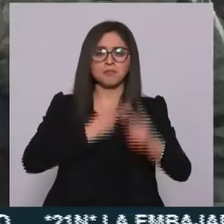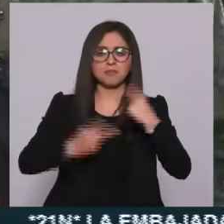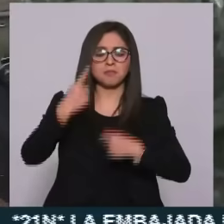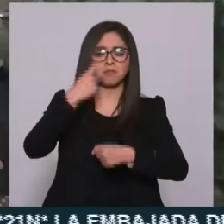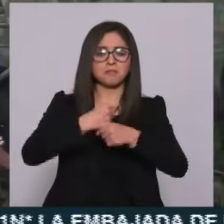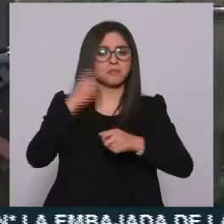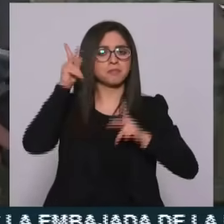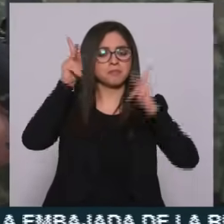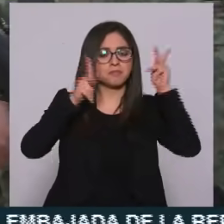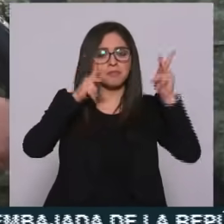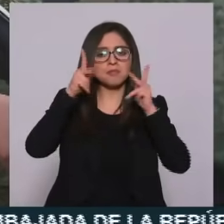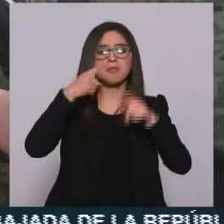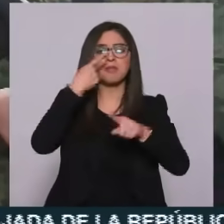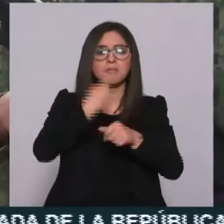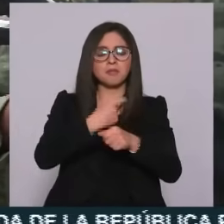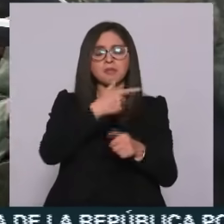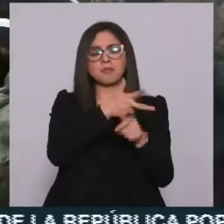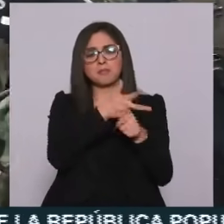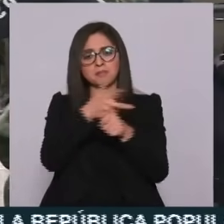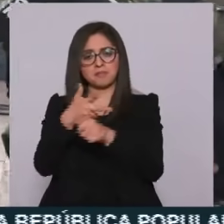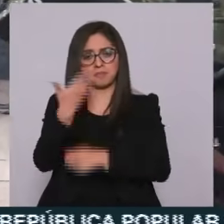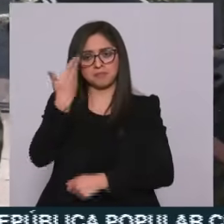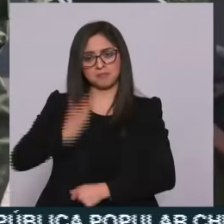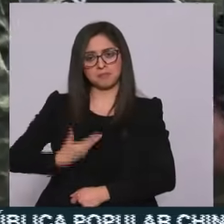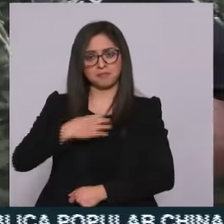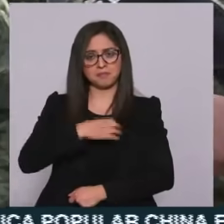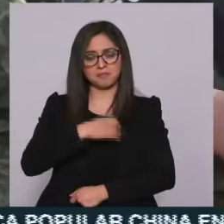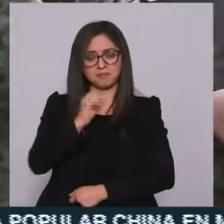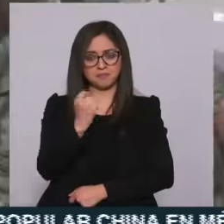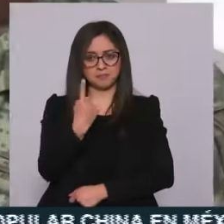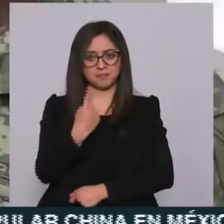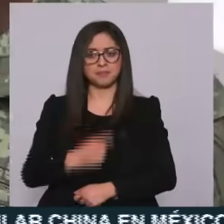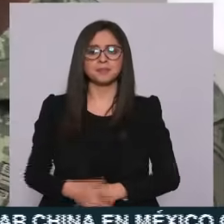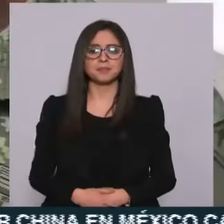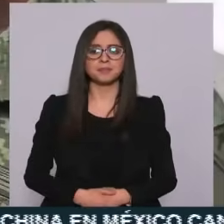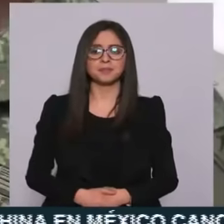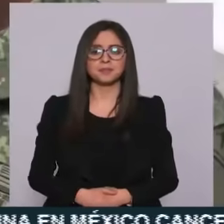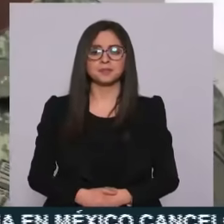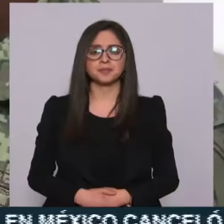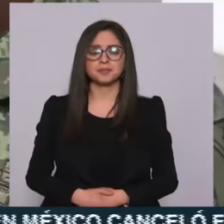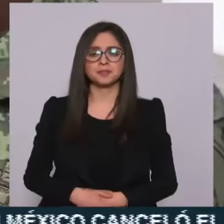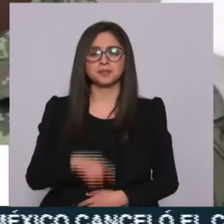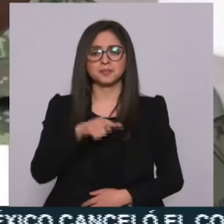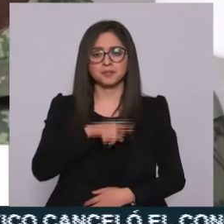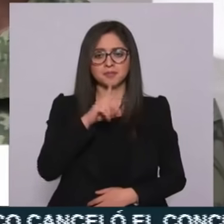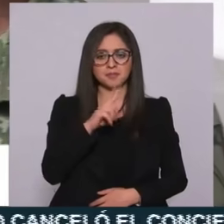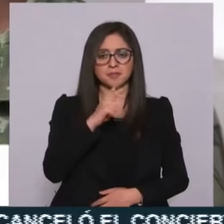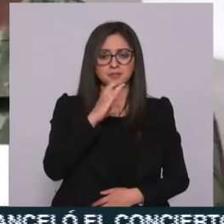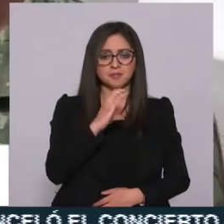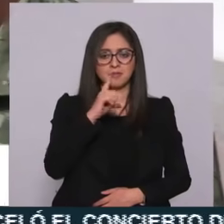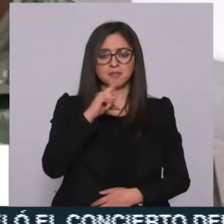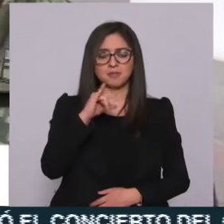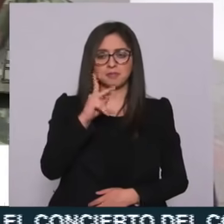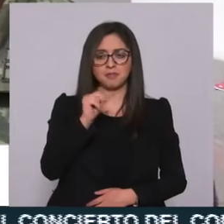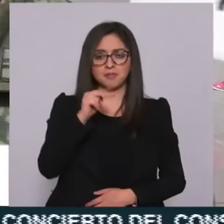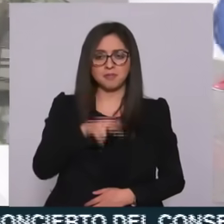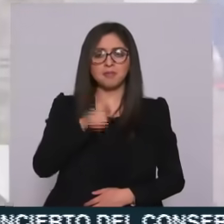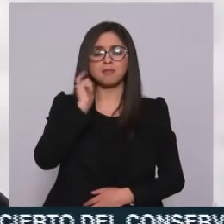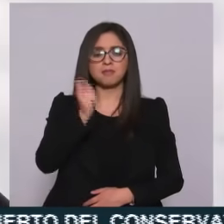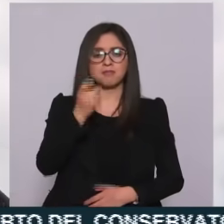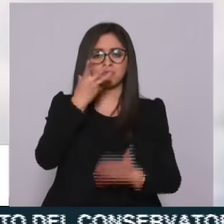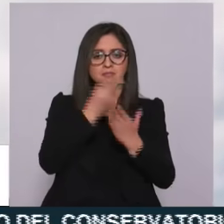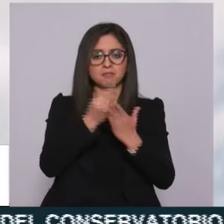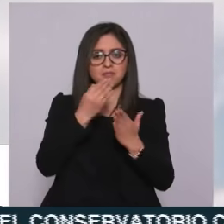visitantes, entre ellos las cámaras de Capital 21. Es un RC Lynx Panhard. Es de fabricación